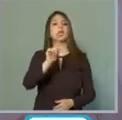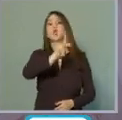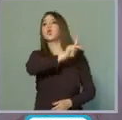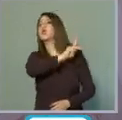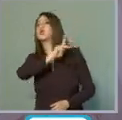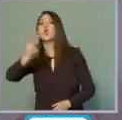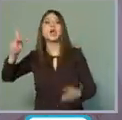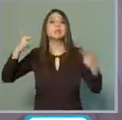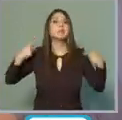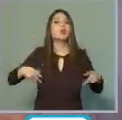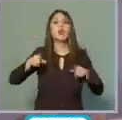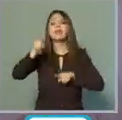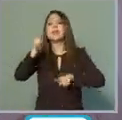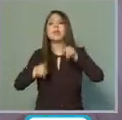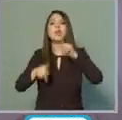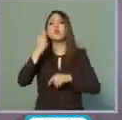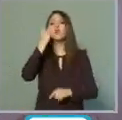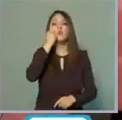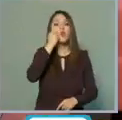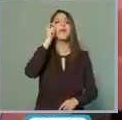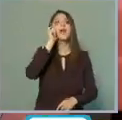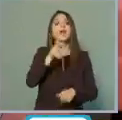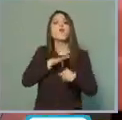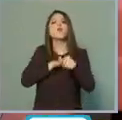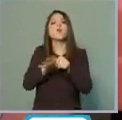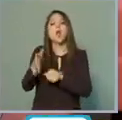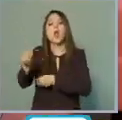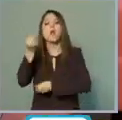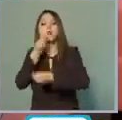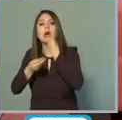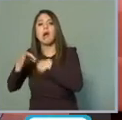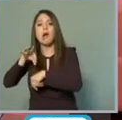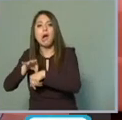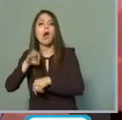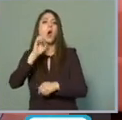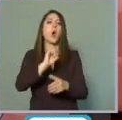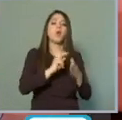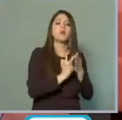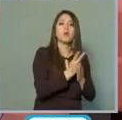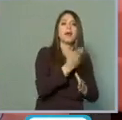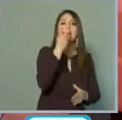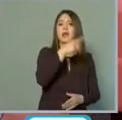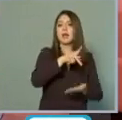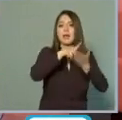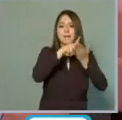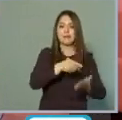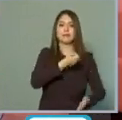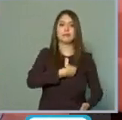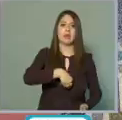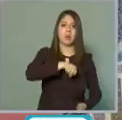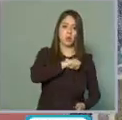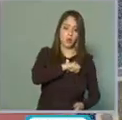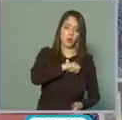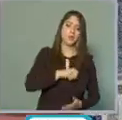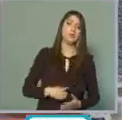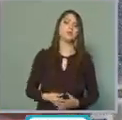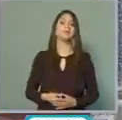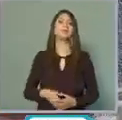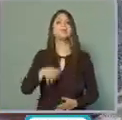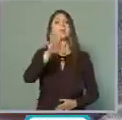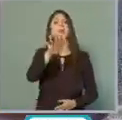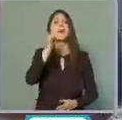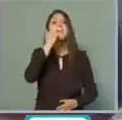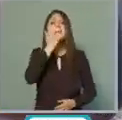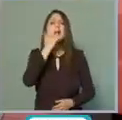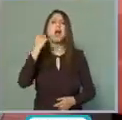todo mundo, independientemente de la orientación en alimentación. Oye, Alicia, el peso pero saludable, claro. hay muchas ocasiones en las que uno acude con los expertos